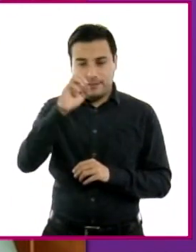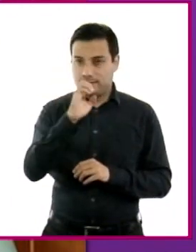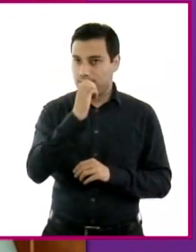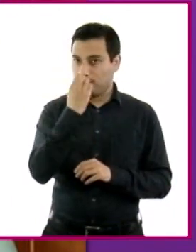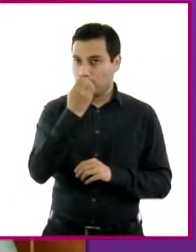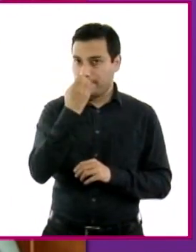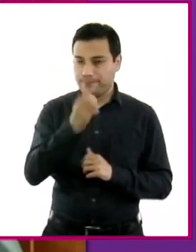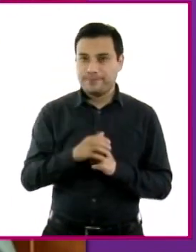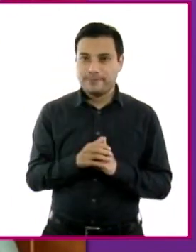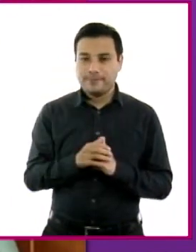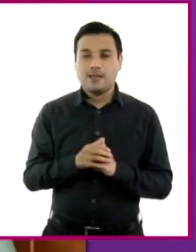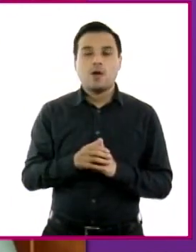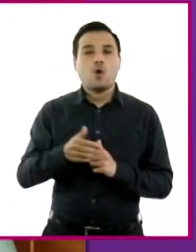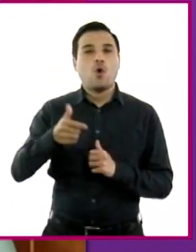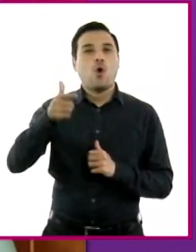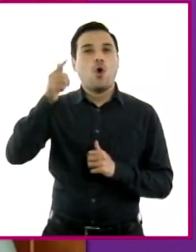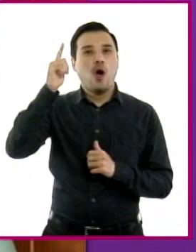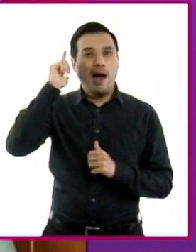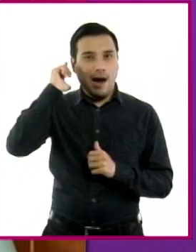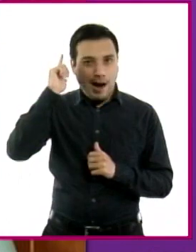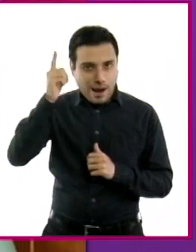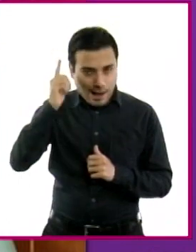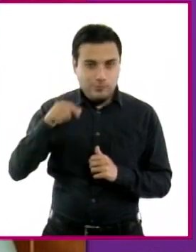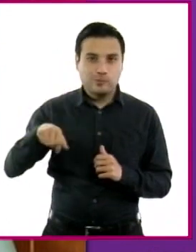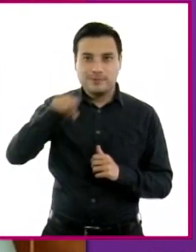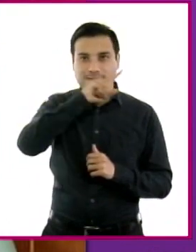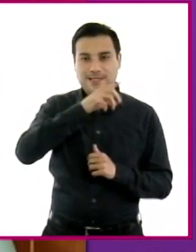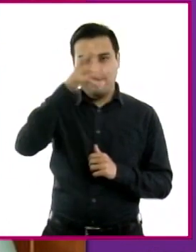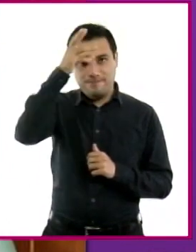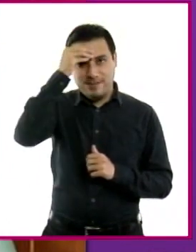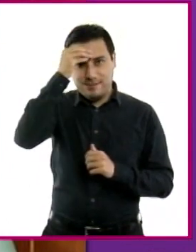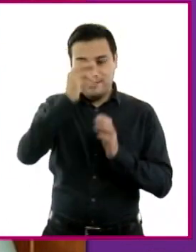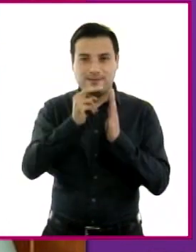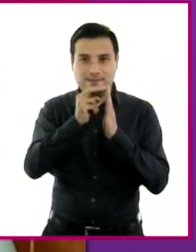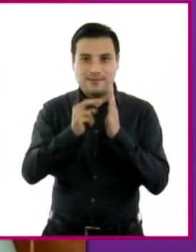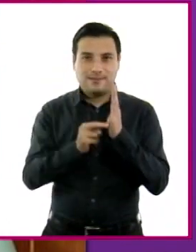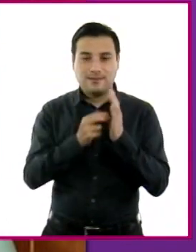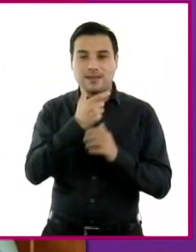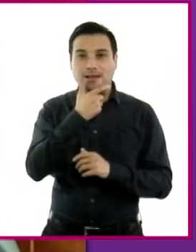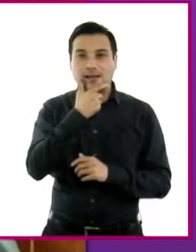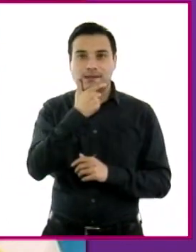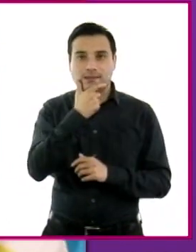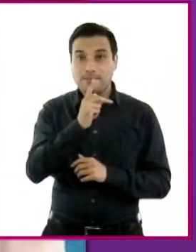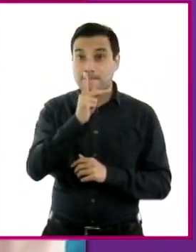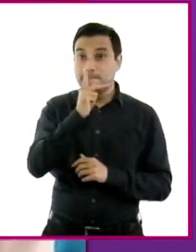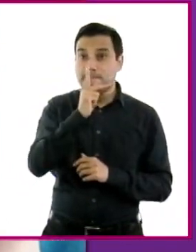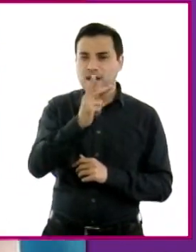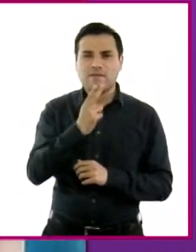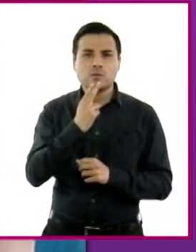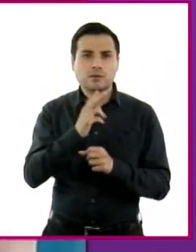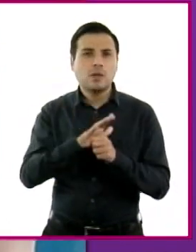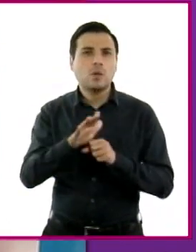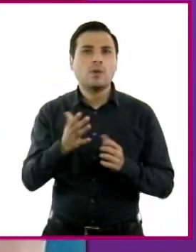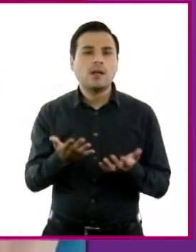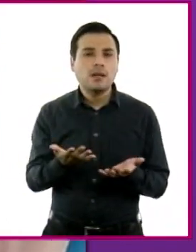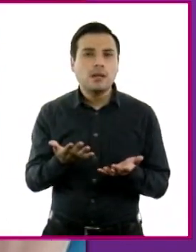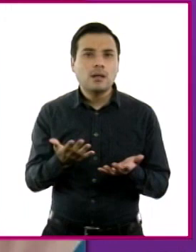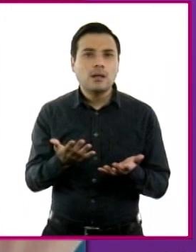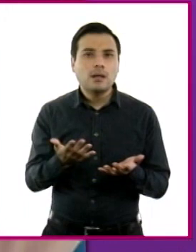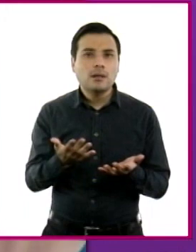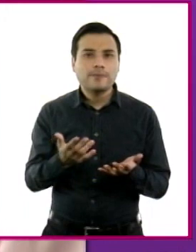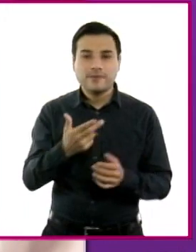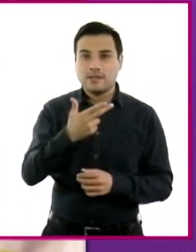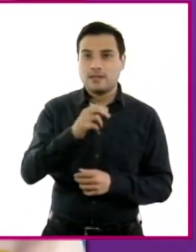También espero que haya sido una oportunidad de aprender las reglas en inglés. ¿Usando qué palabras, Mr. Toot? Usando